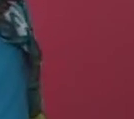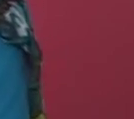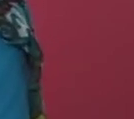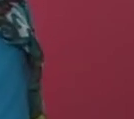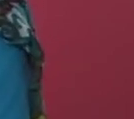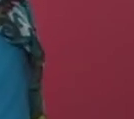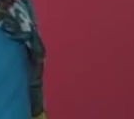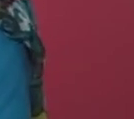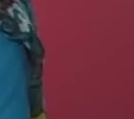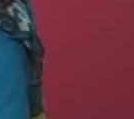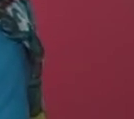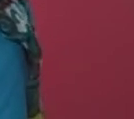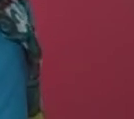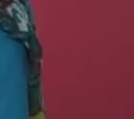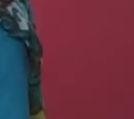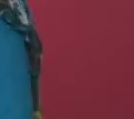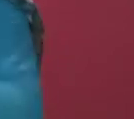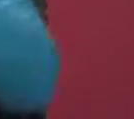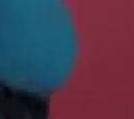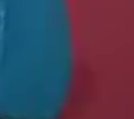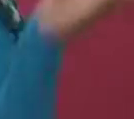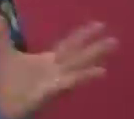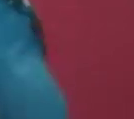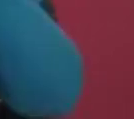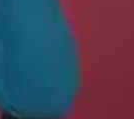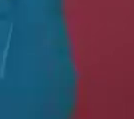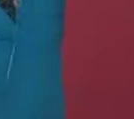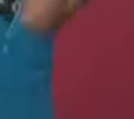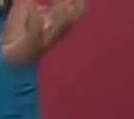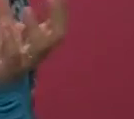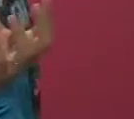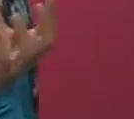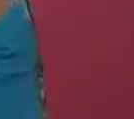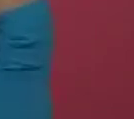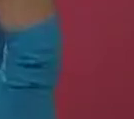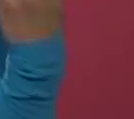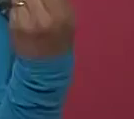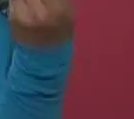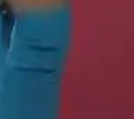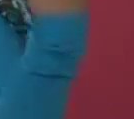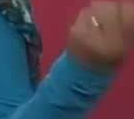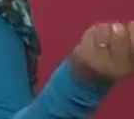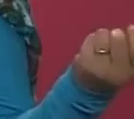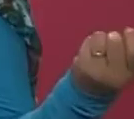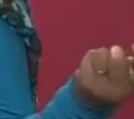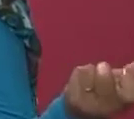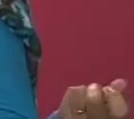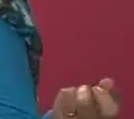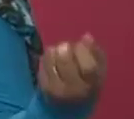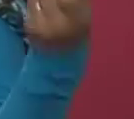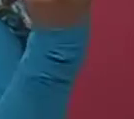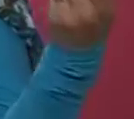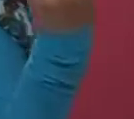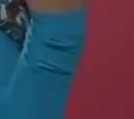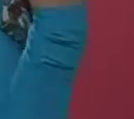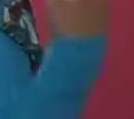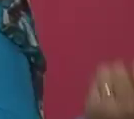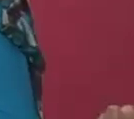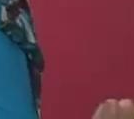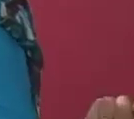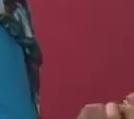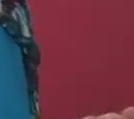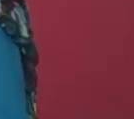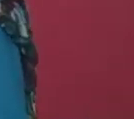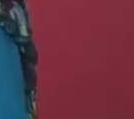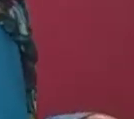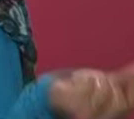Y cuando este hombre dice que quiso ver las maravillas que Dios estaba dando, le quiso dar al apóstol, dice que le quiso